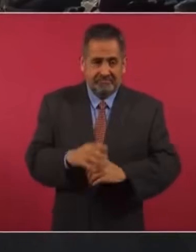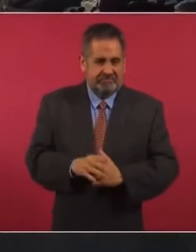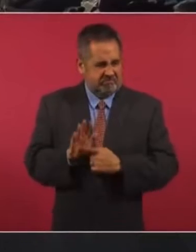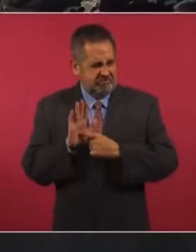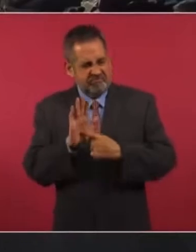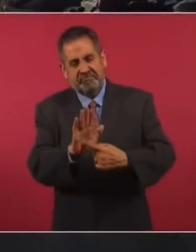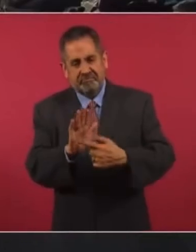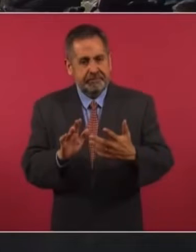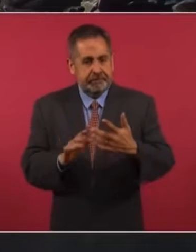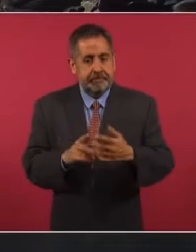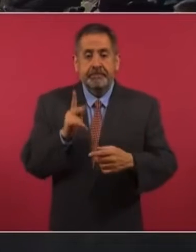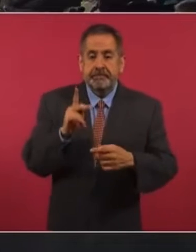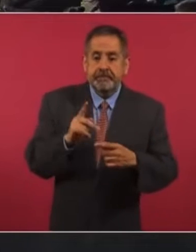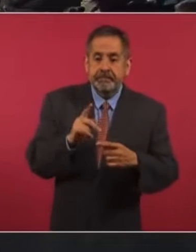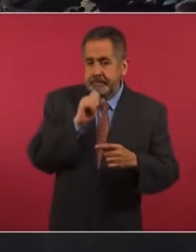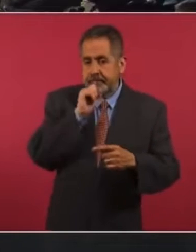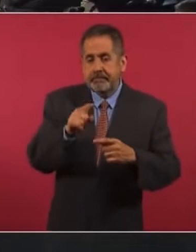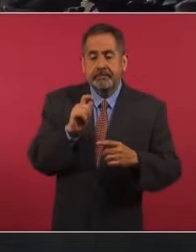Pero no solo eso,